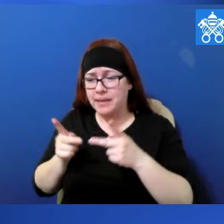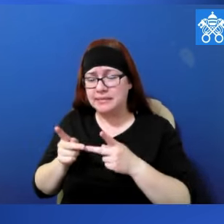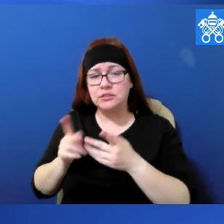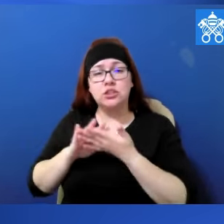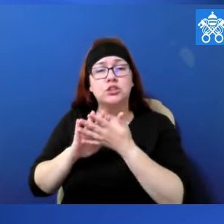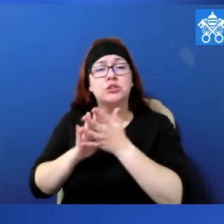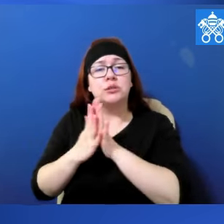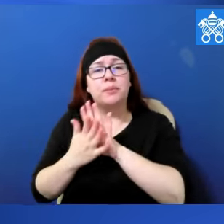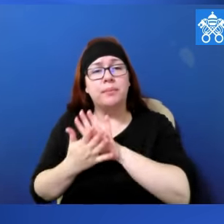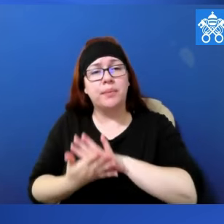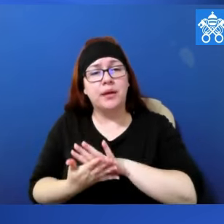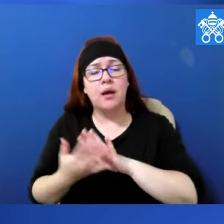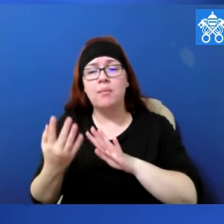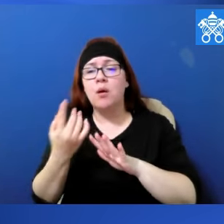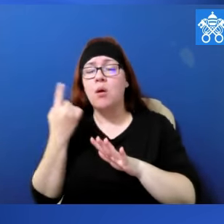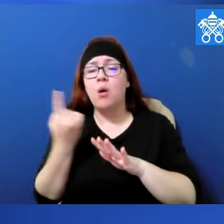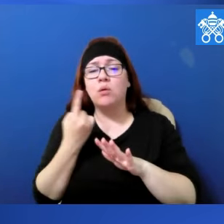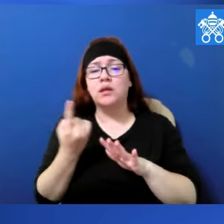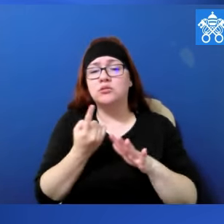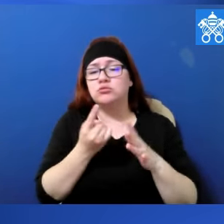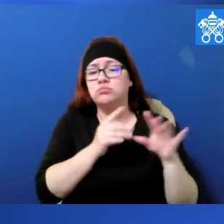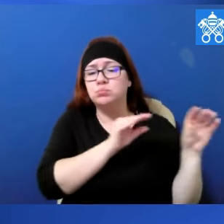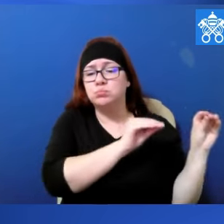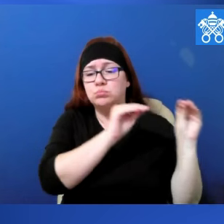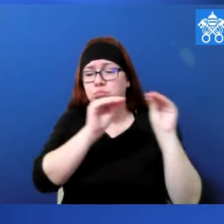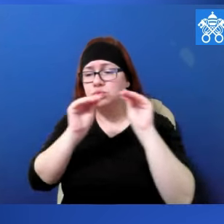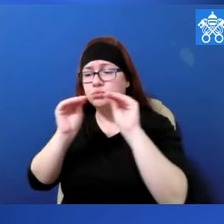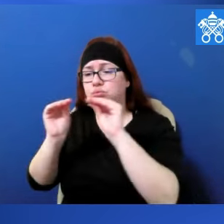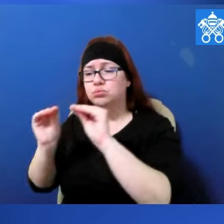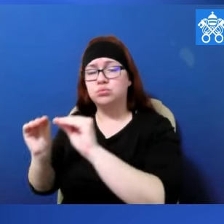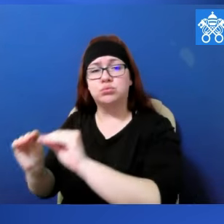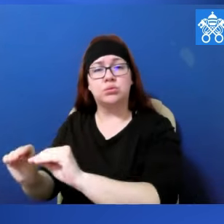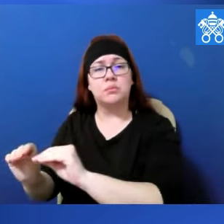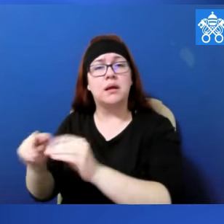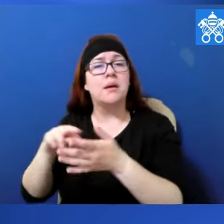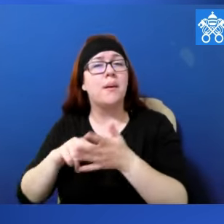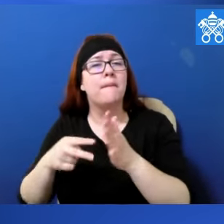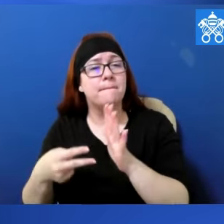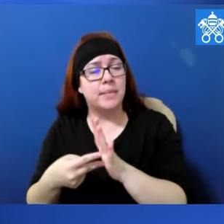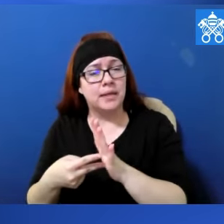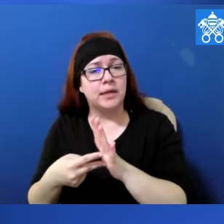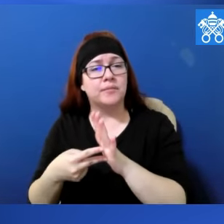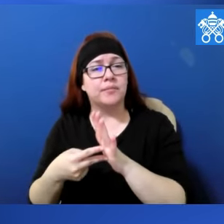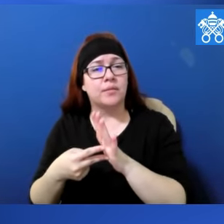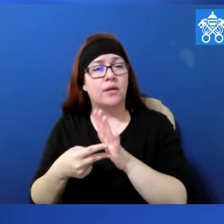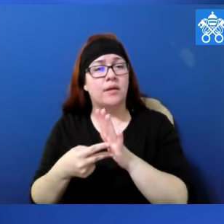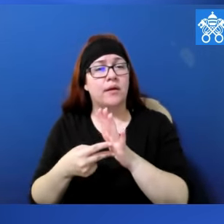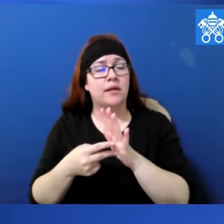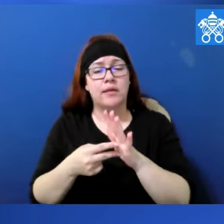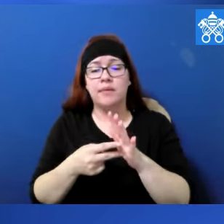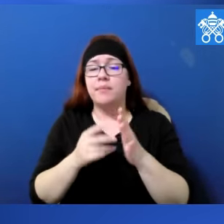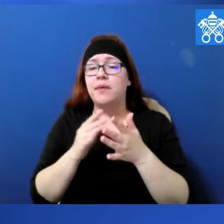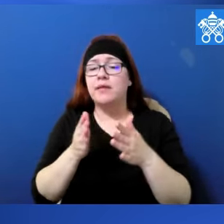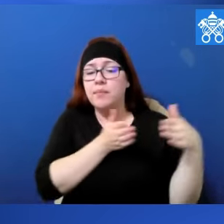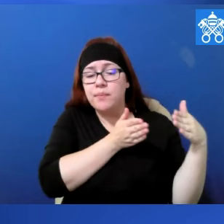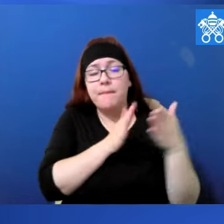de paso, sean siempre de paso para los migrantes. Es decir, que sean vías